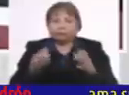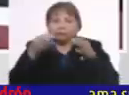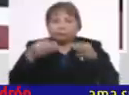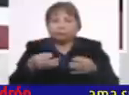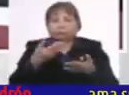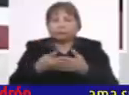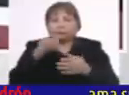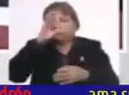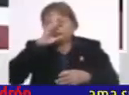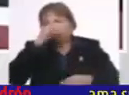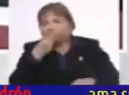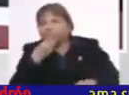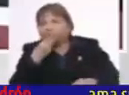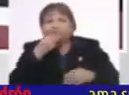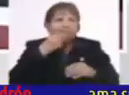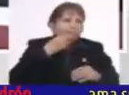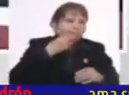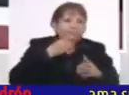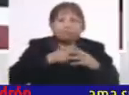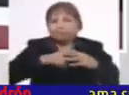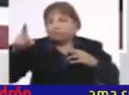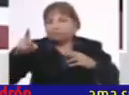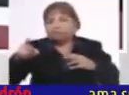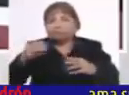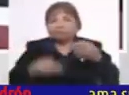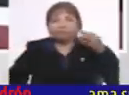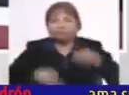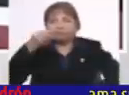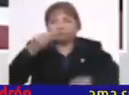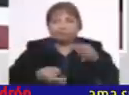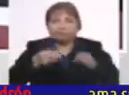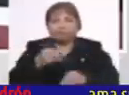la búsqueda de los prófugos de la justicia